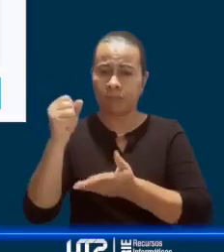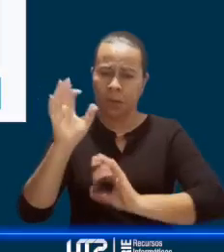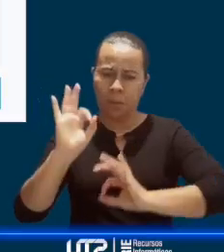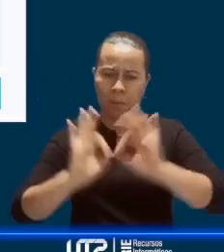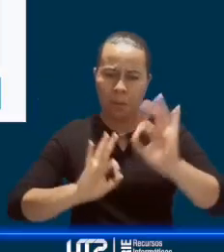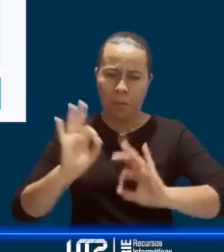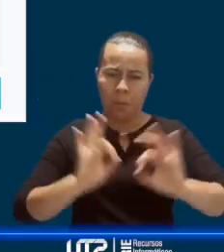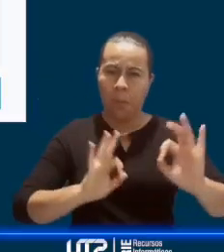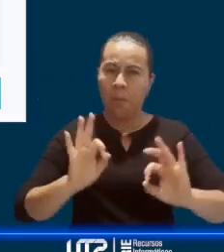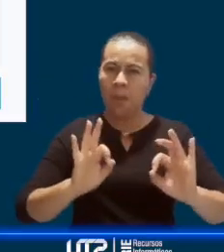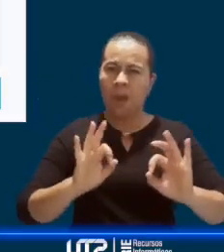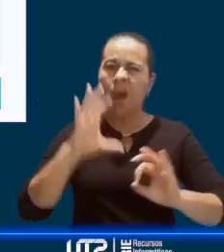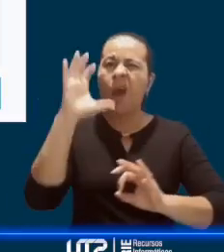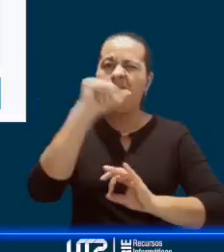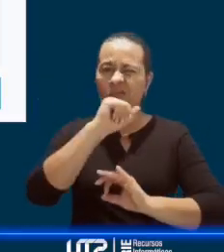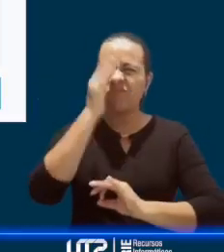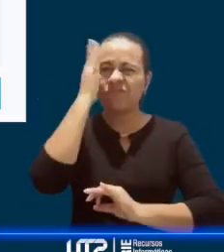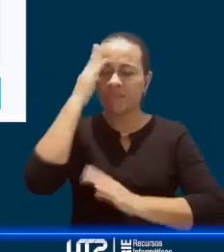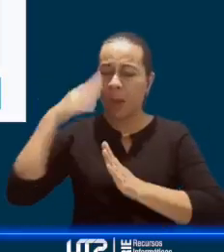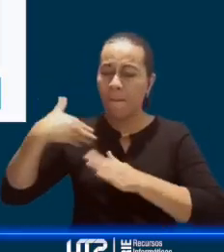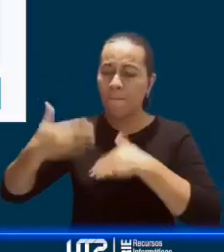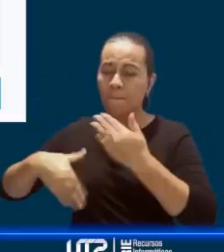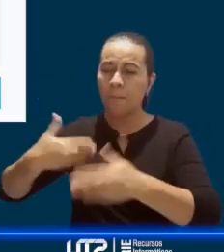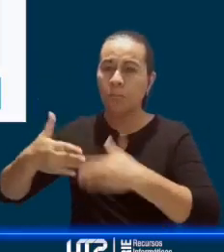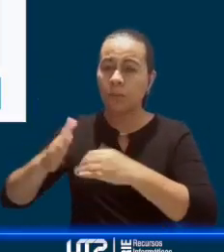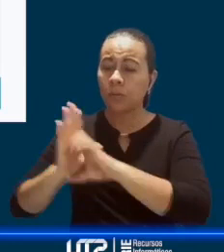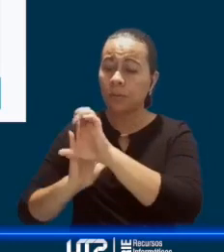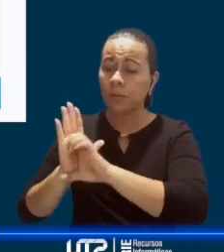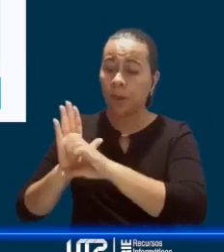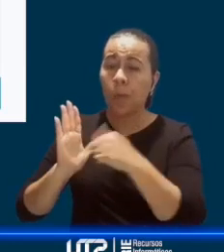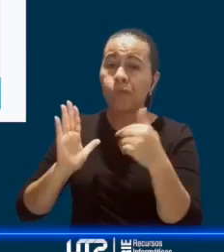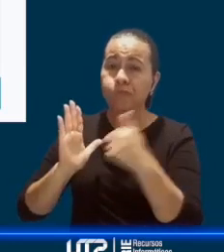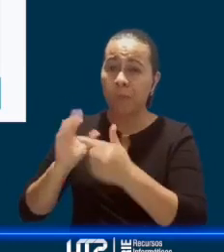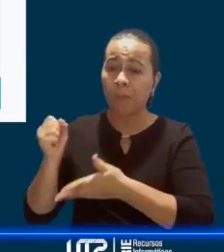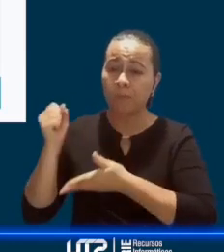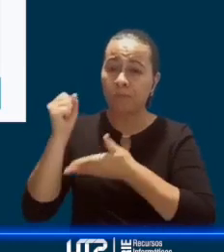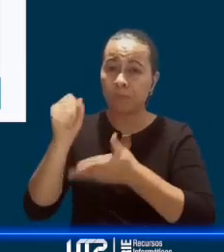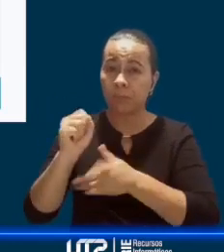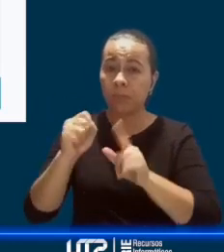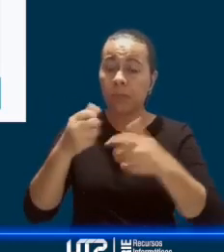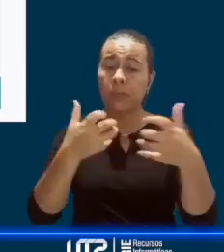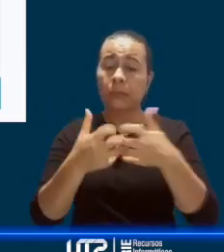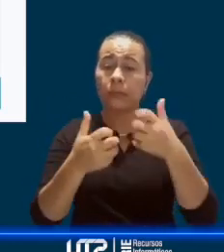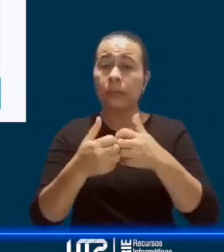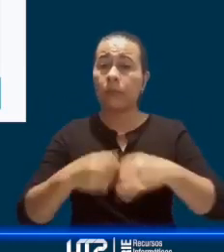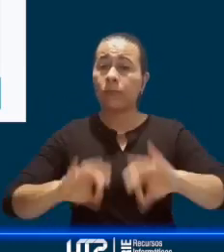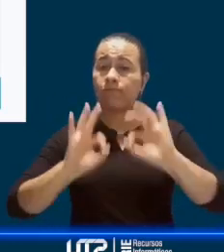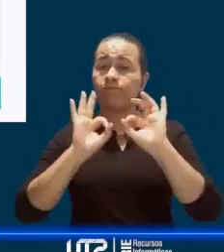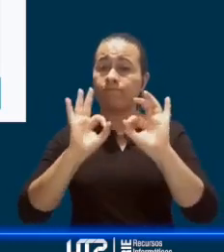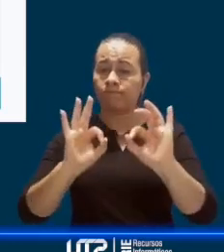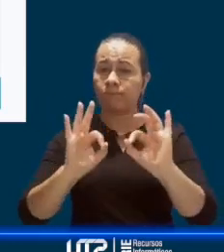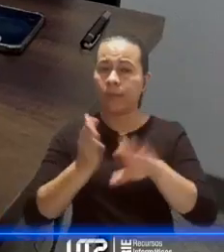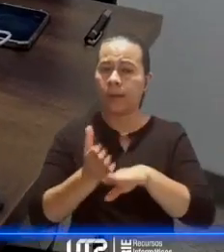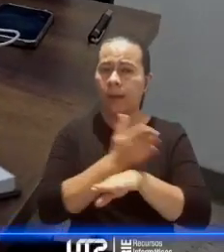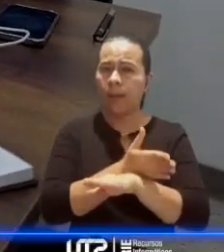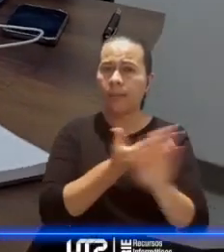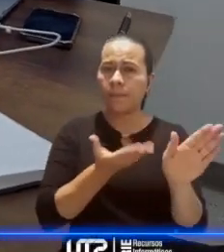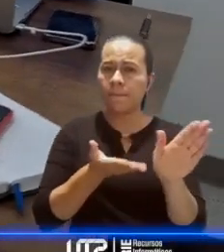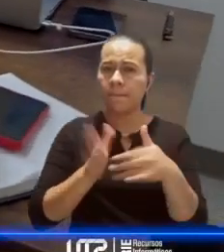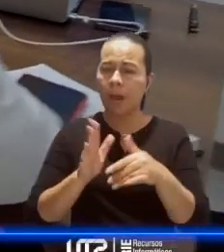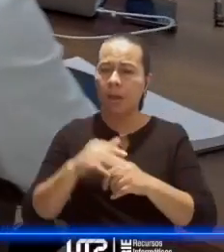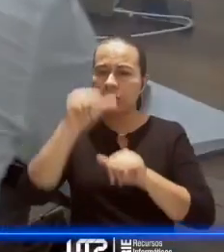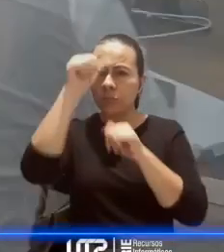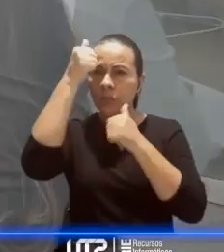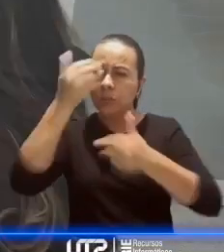El presupuesto se elaboró teniendo en cuenta el procedimiento establecido en el Estatuto Presupuestal y en el Sistema Integral de Calidad, a través